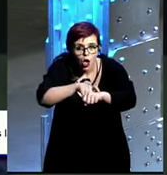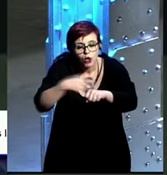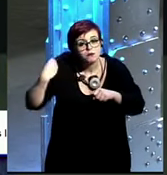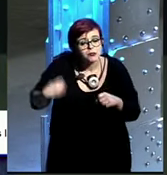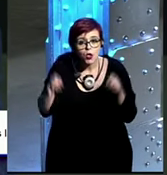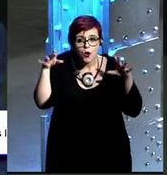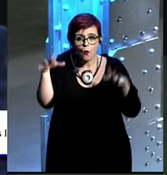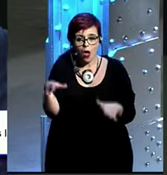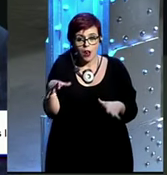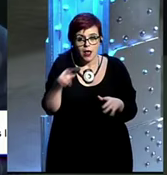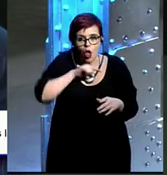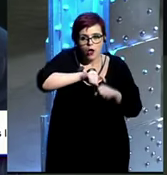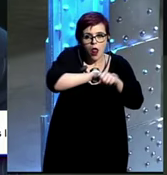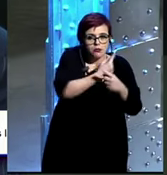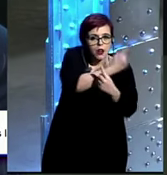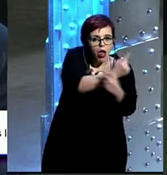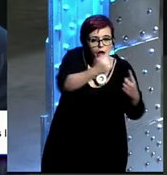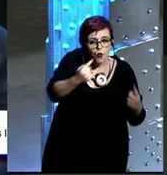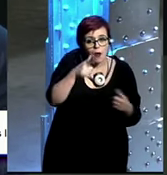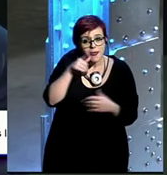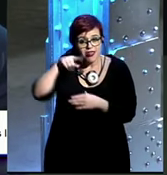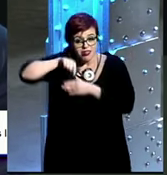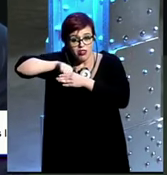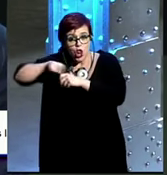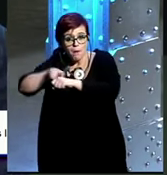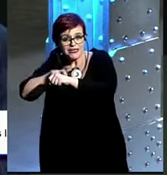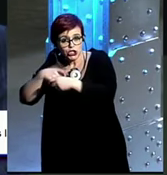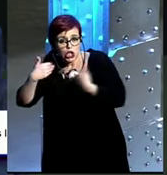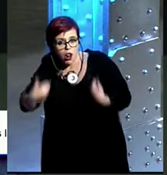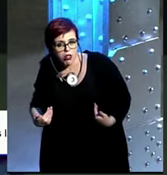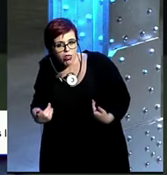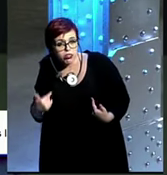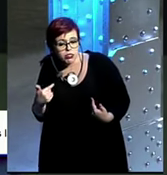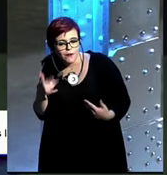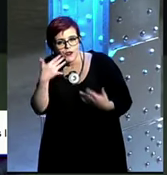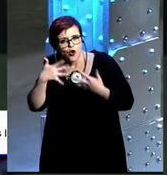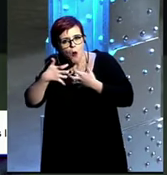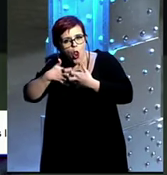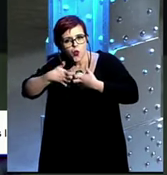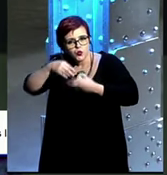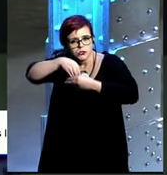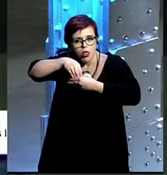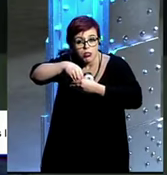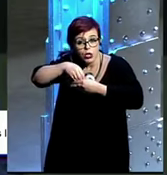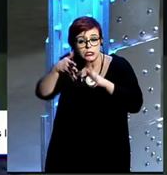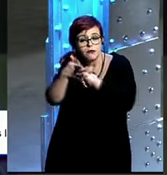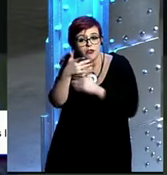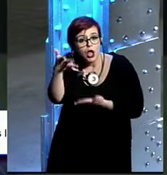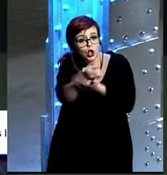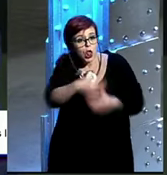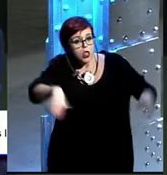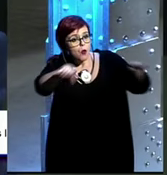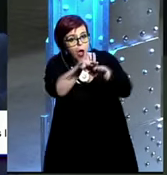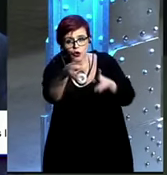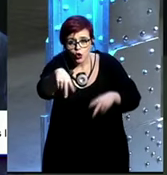interactuando constantemente la una con la otra y nunca podremos establecer una sola solución que realmente comprenda toda la complejidad de esta